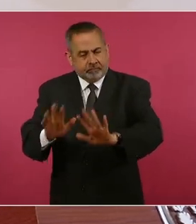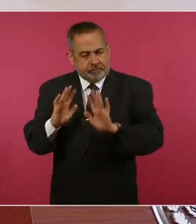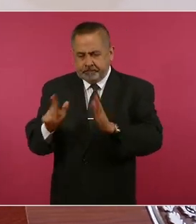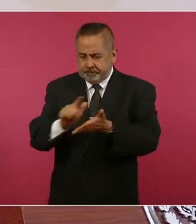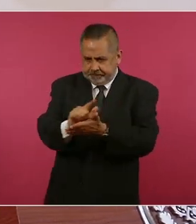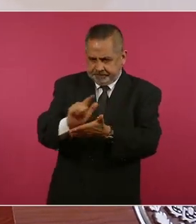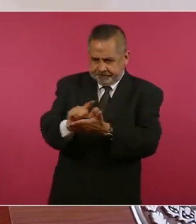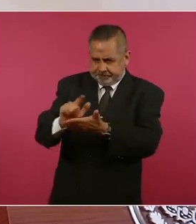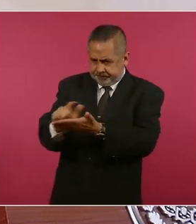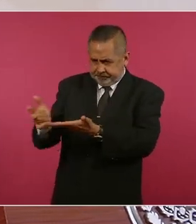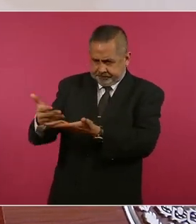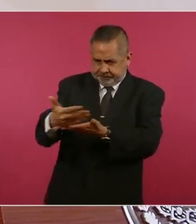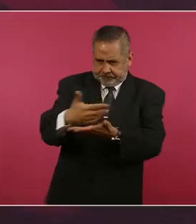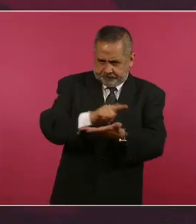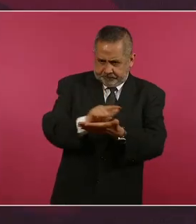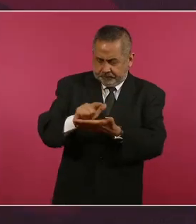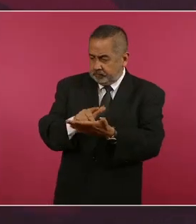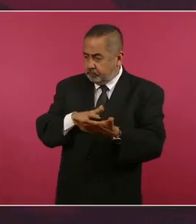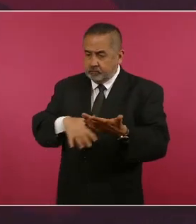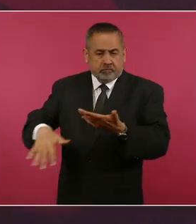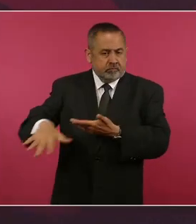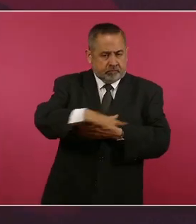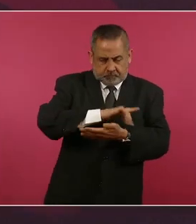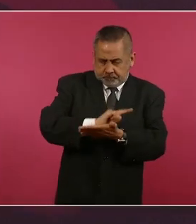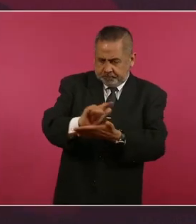limpiando todo el sitio.